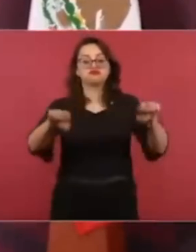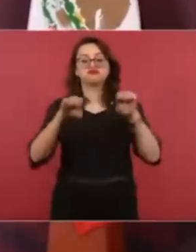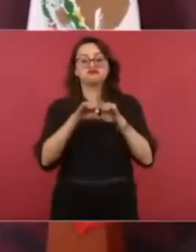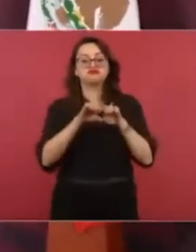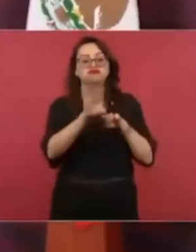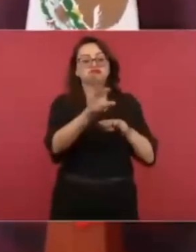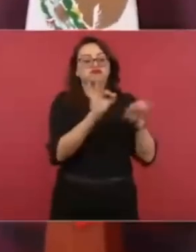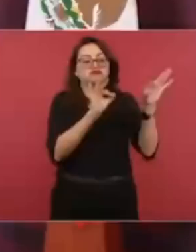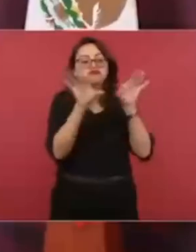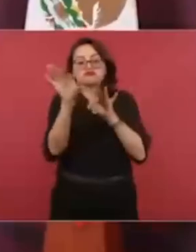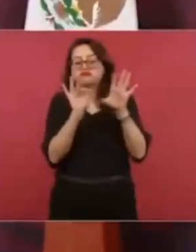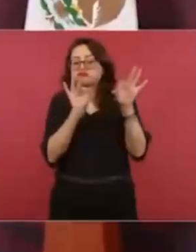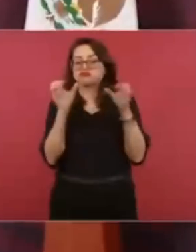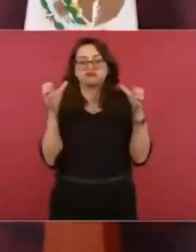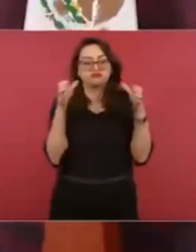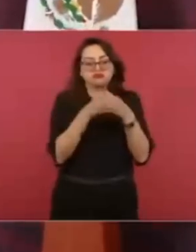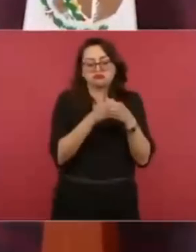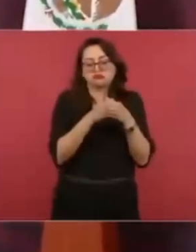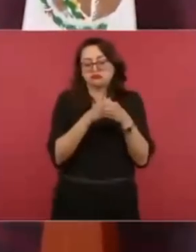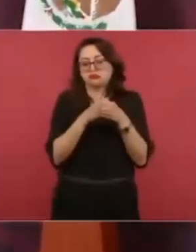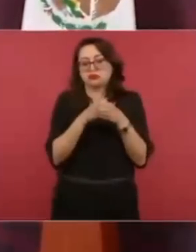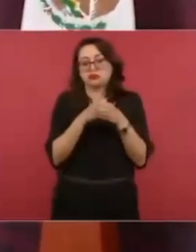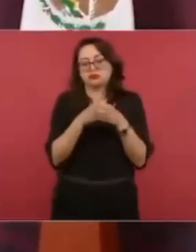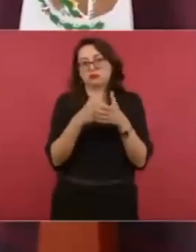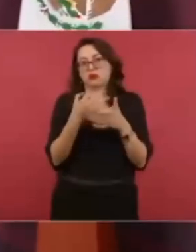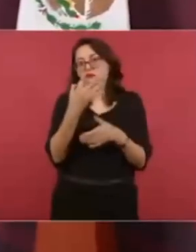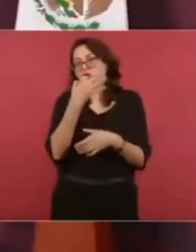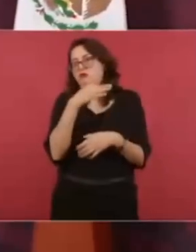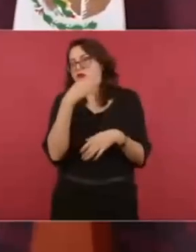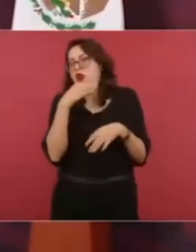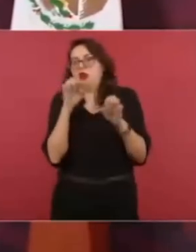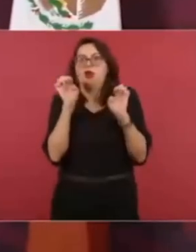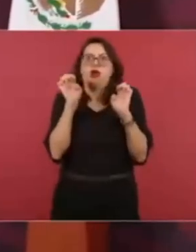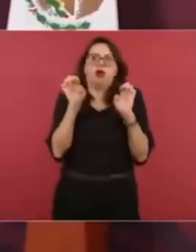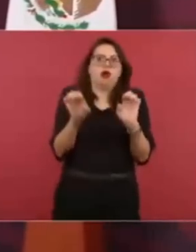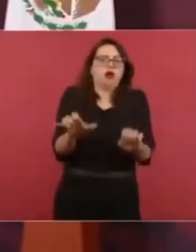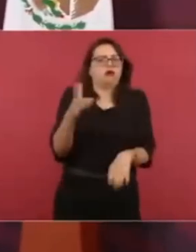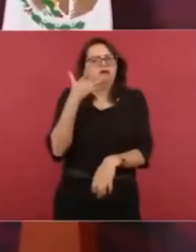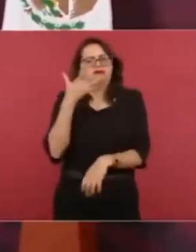Austera Nada de La parafernalia De antes